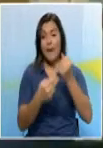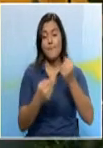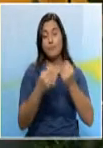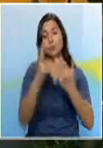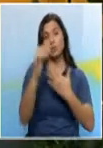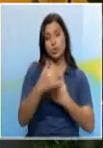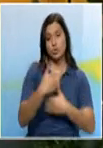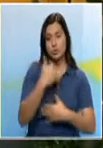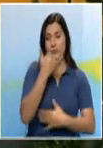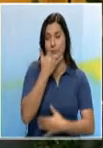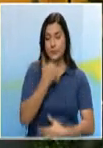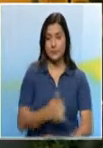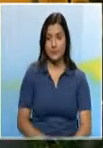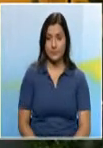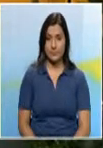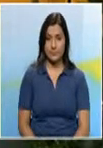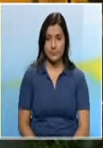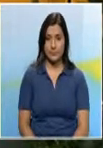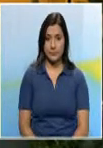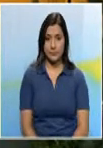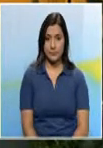defectos.